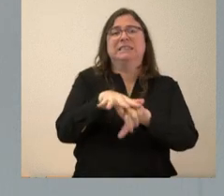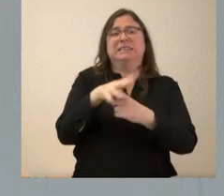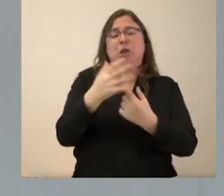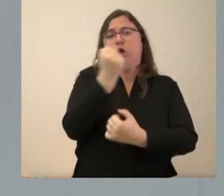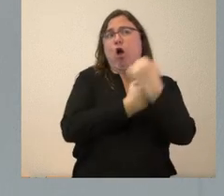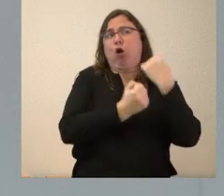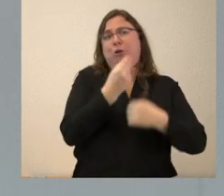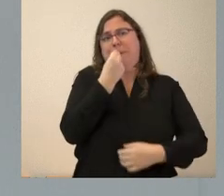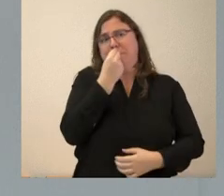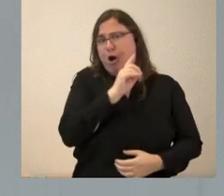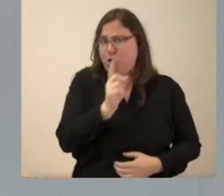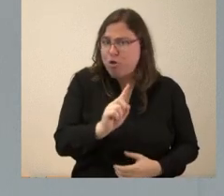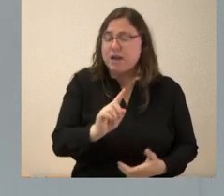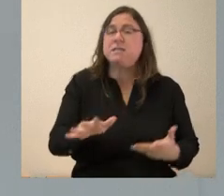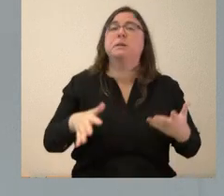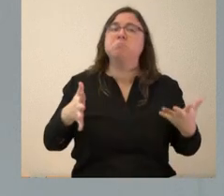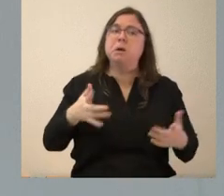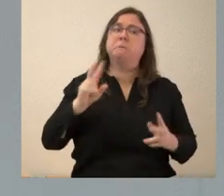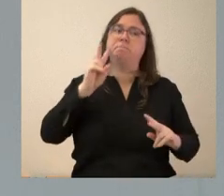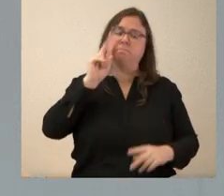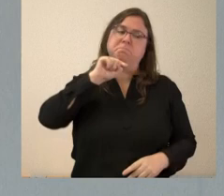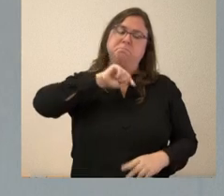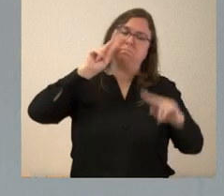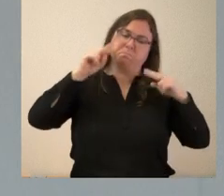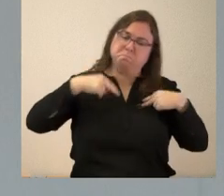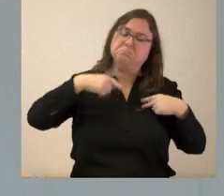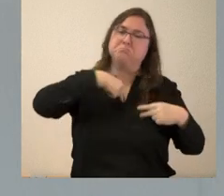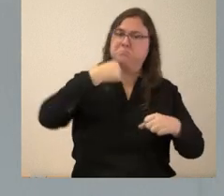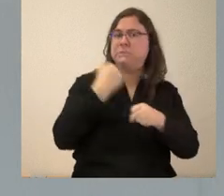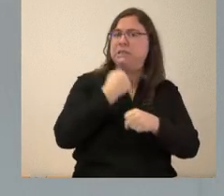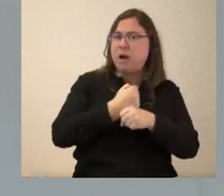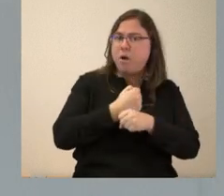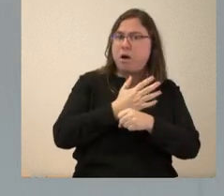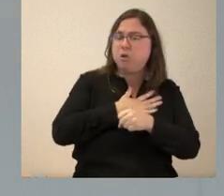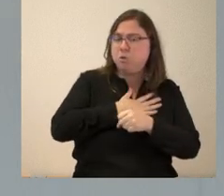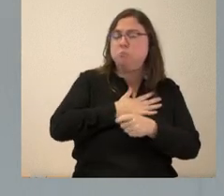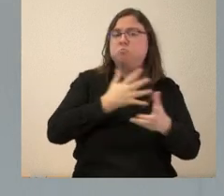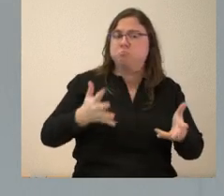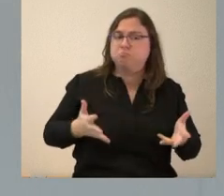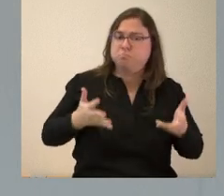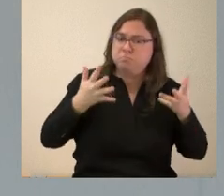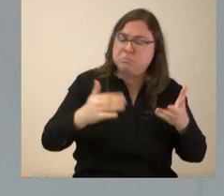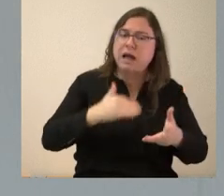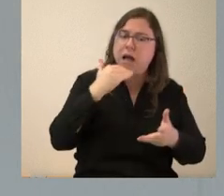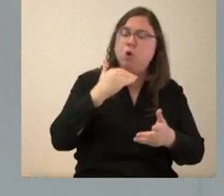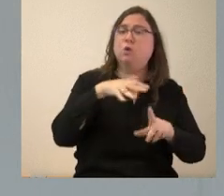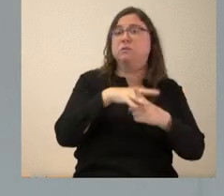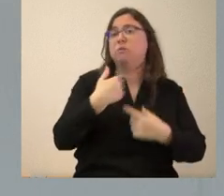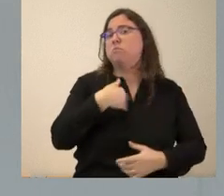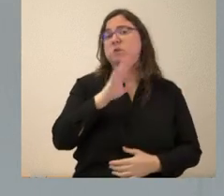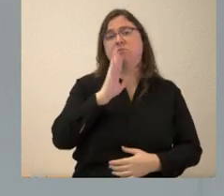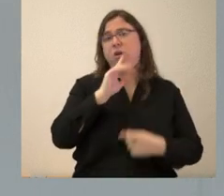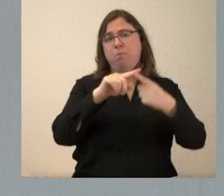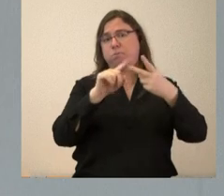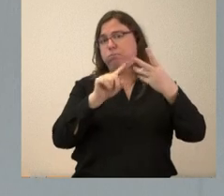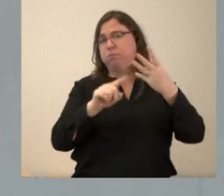sido las más favorables pero sí podemos decir que nuestra contribución en este elemento ha permitido algunos aspectos como lo que yo les he